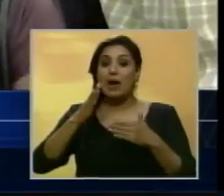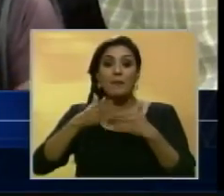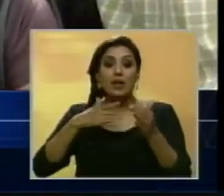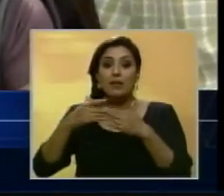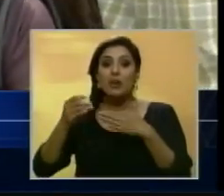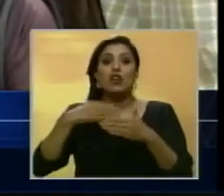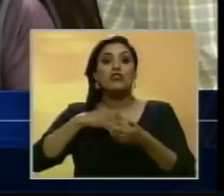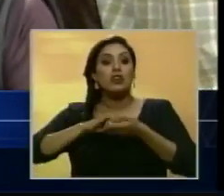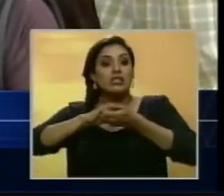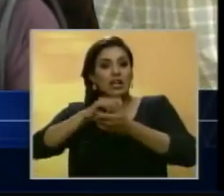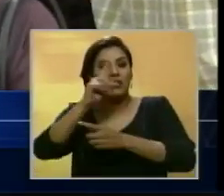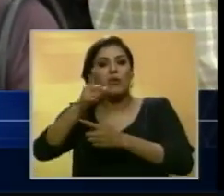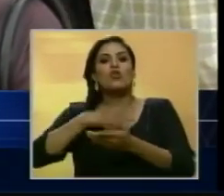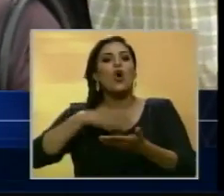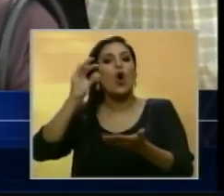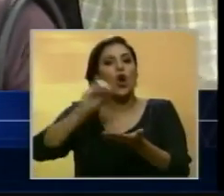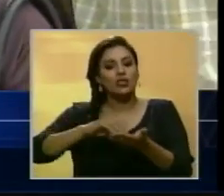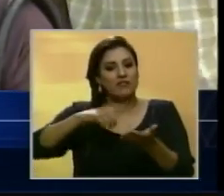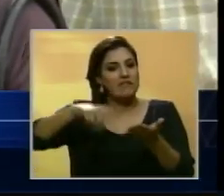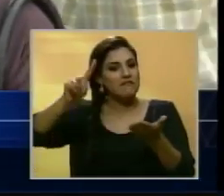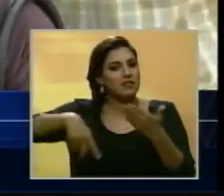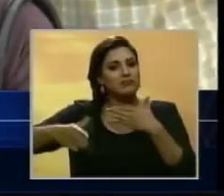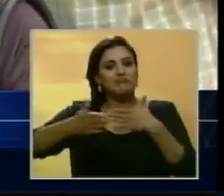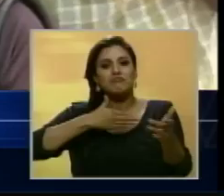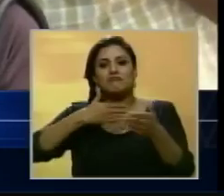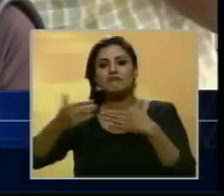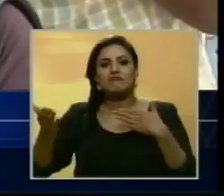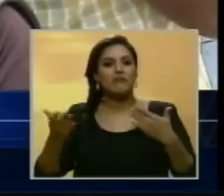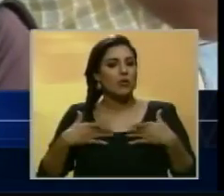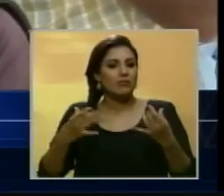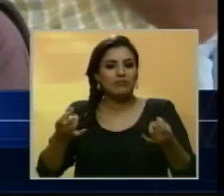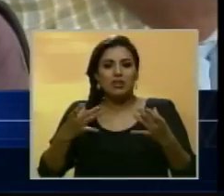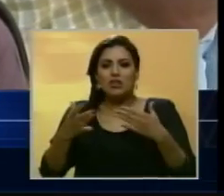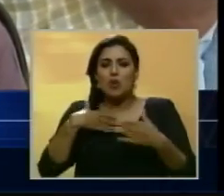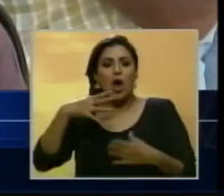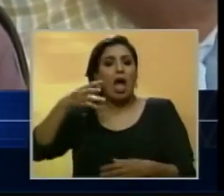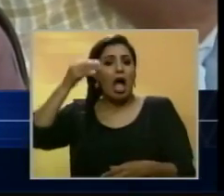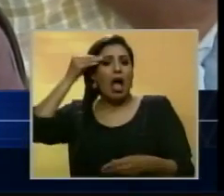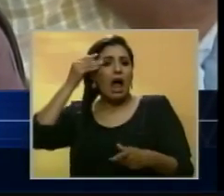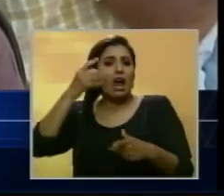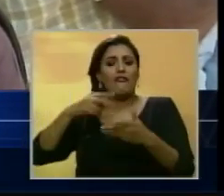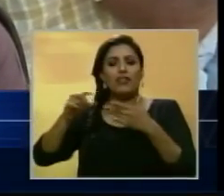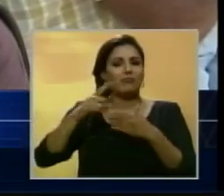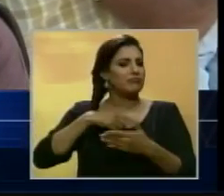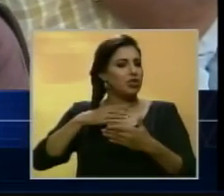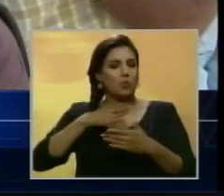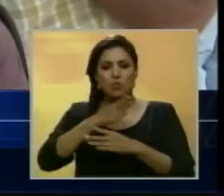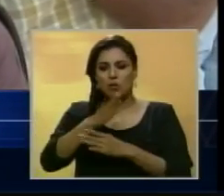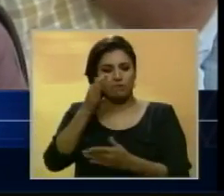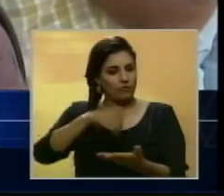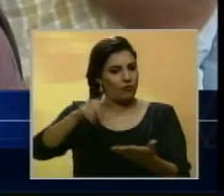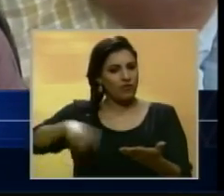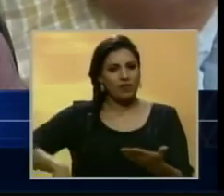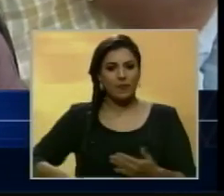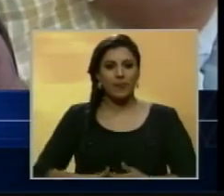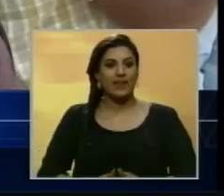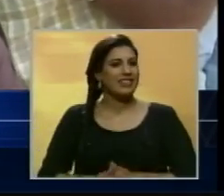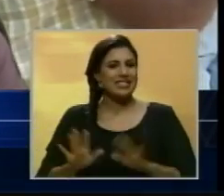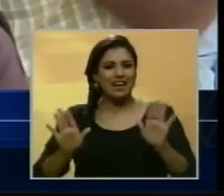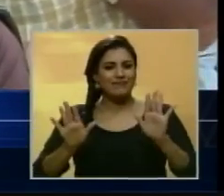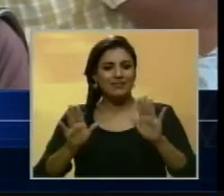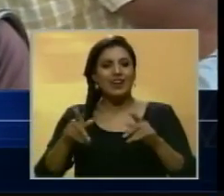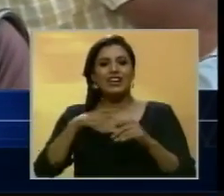ir para CENIAN, vuelvo a firmar. No me arrepiento, ni me voy a arrepentir nunca. No, es